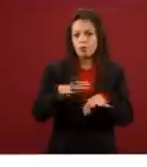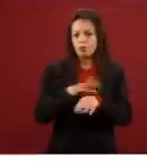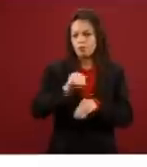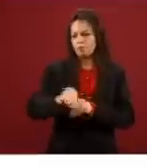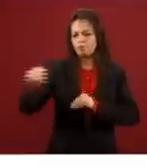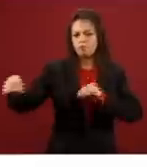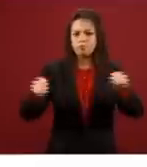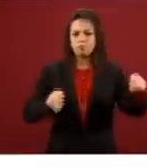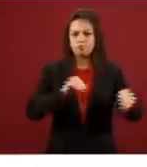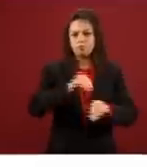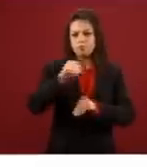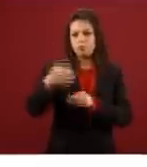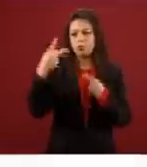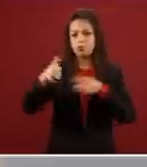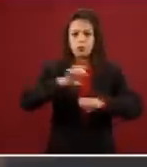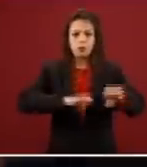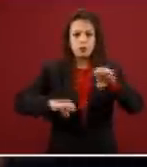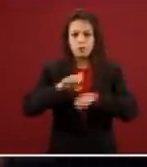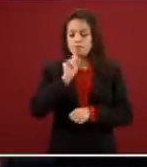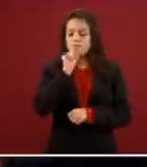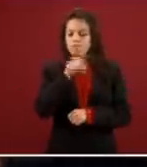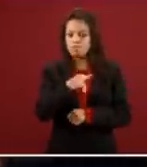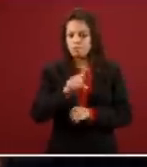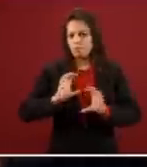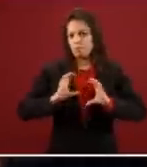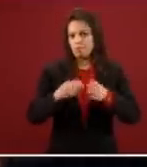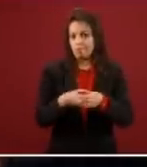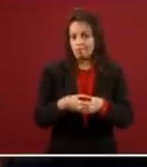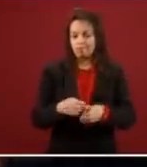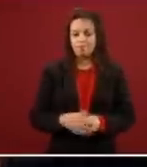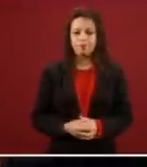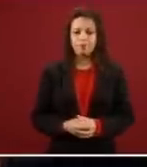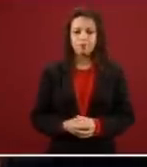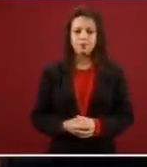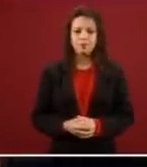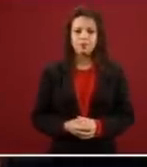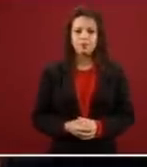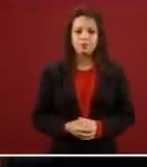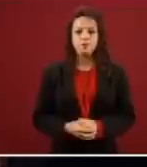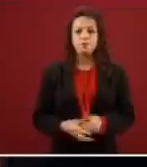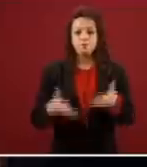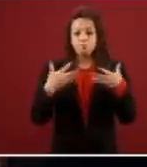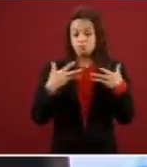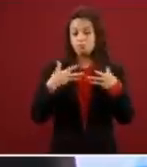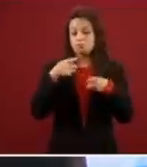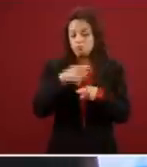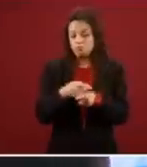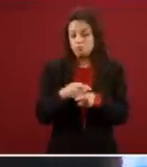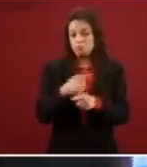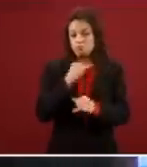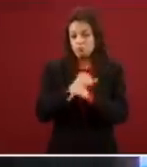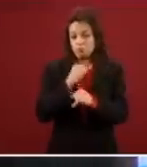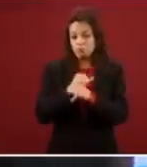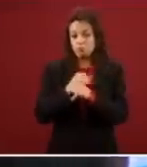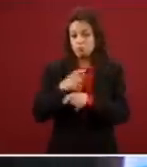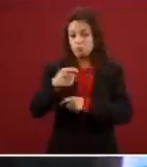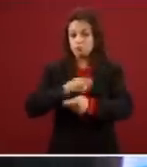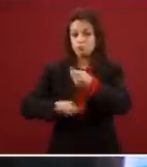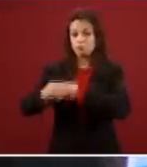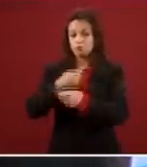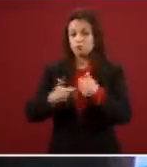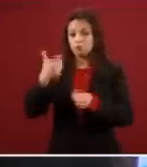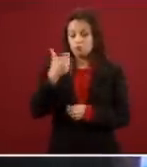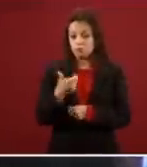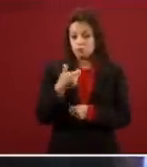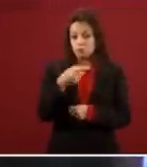del grupo empresarial y se reciben transferencias electrónicas por más de 5.455